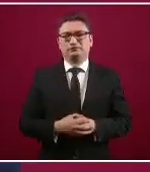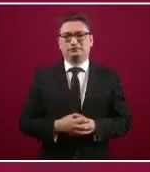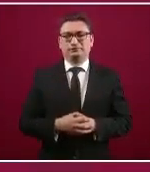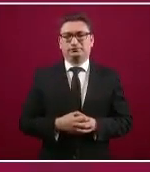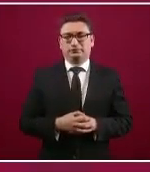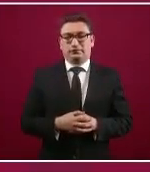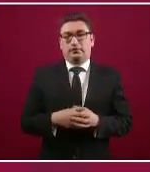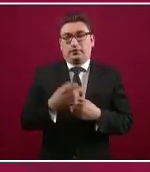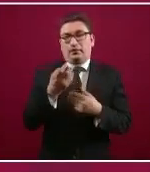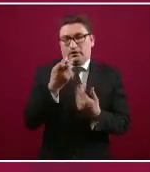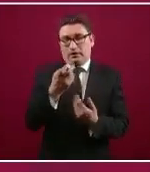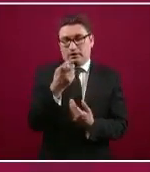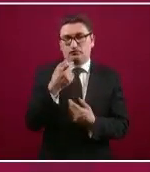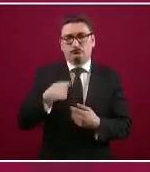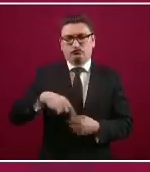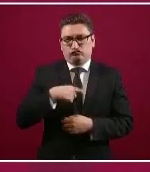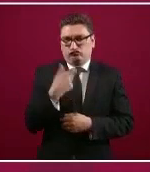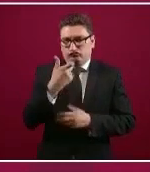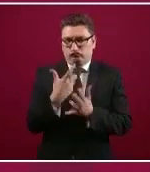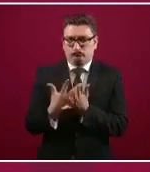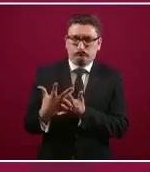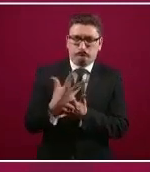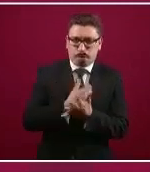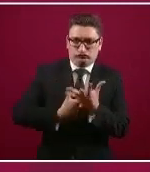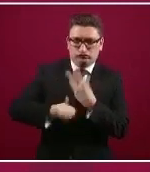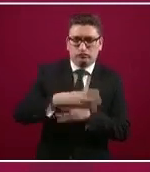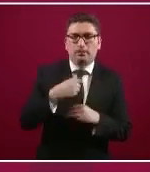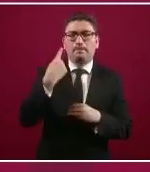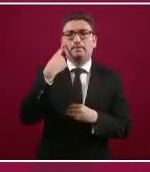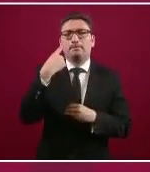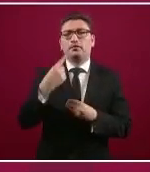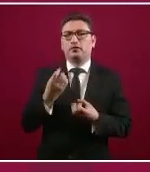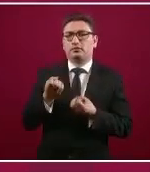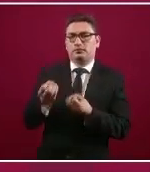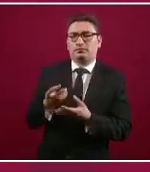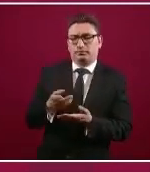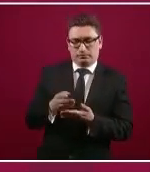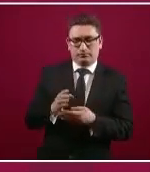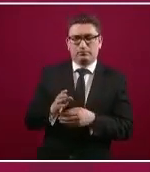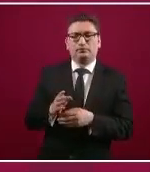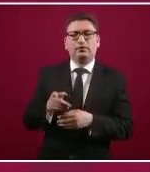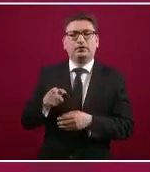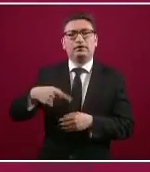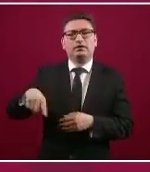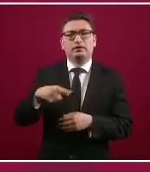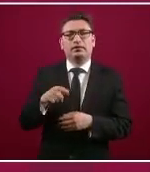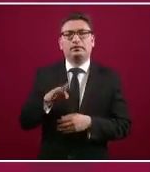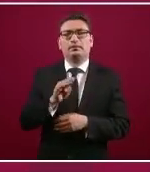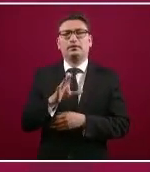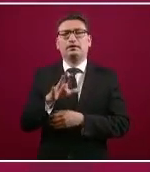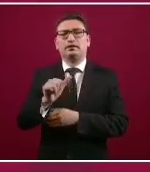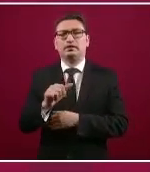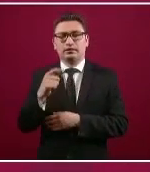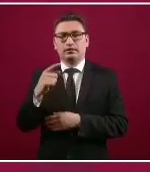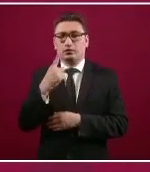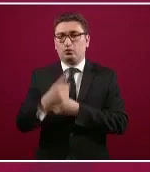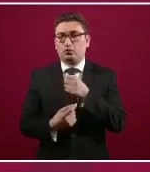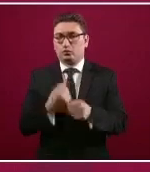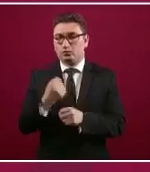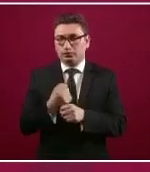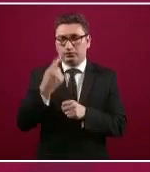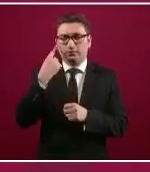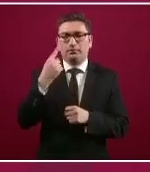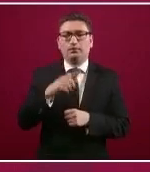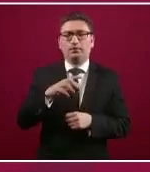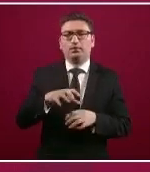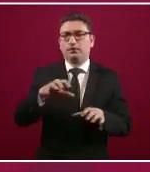Entonces, con eso nos alcanza para entregar las becas por un año a todos los